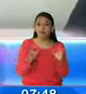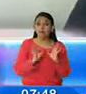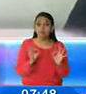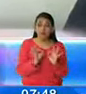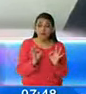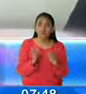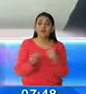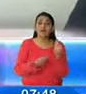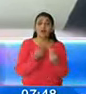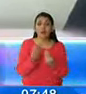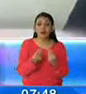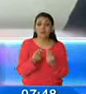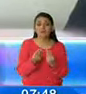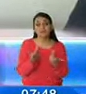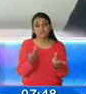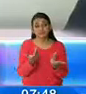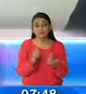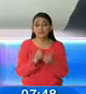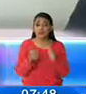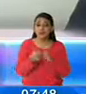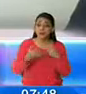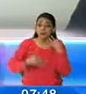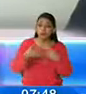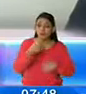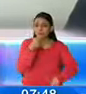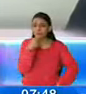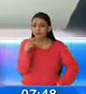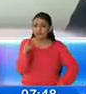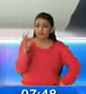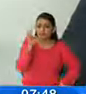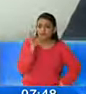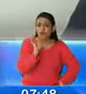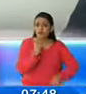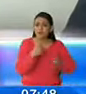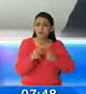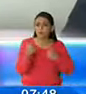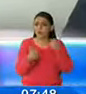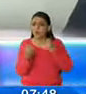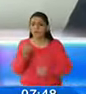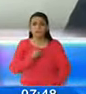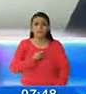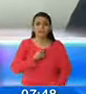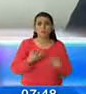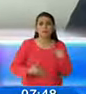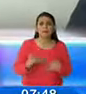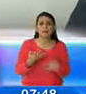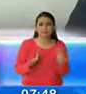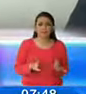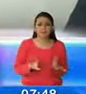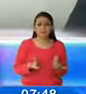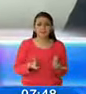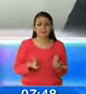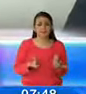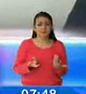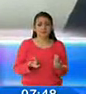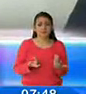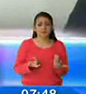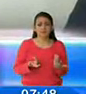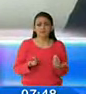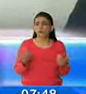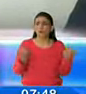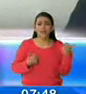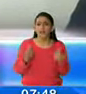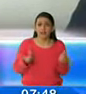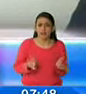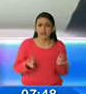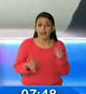decisión judicial, al criterio de cada juez poder determinar, obviamente, con ciertos elementos, qué persona era consumidor y qué persona era